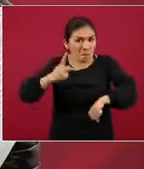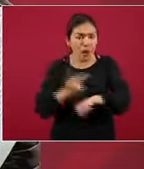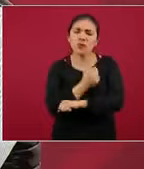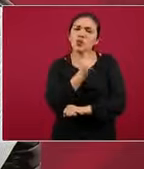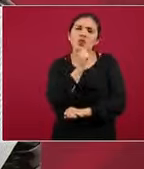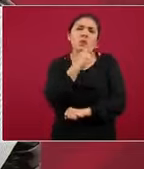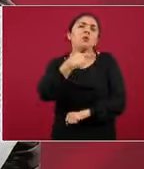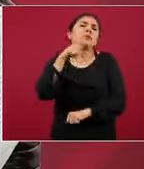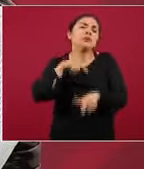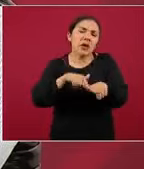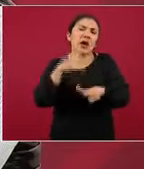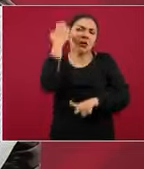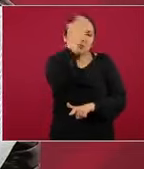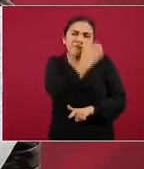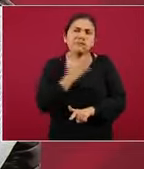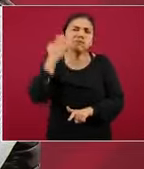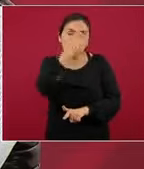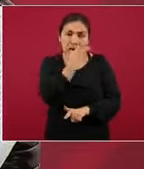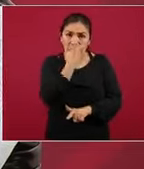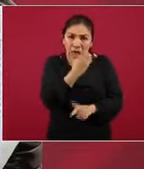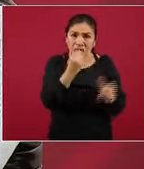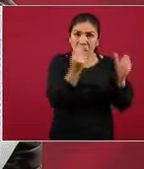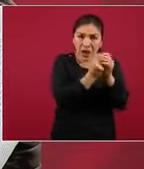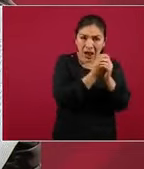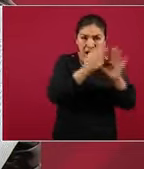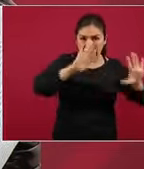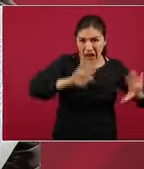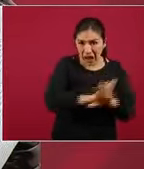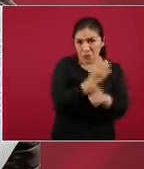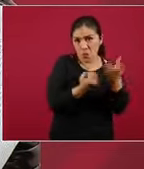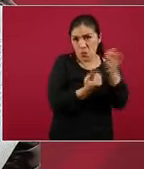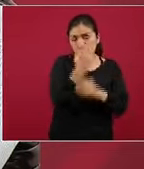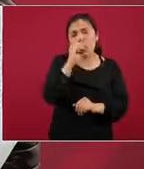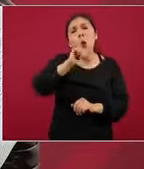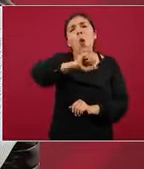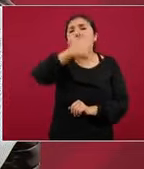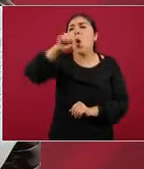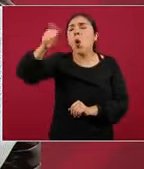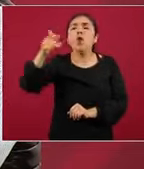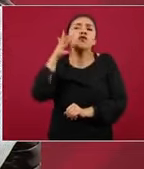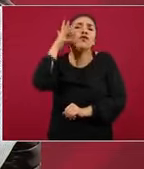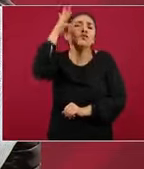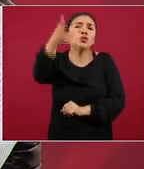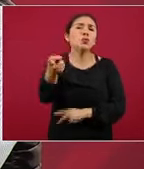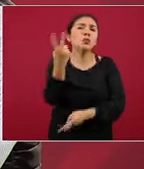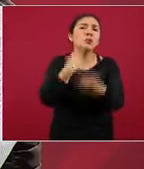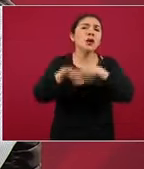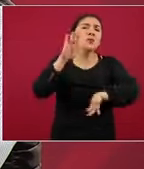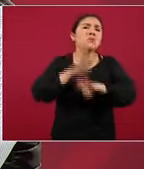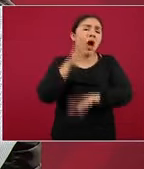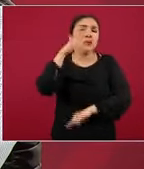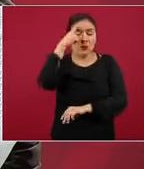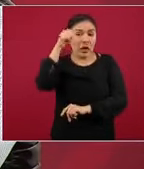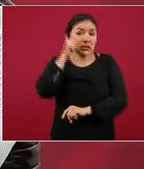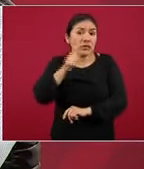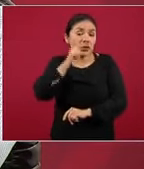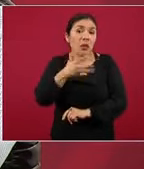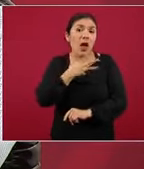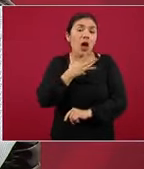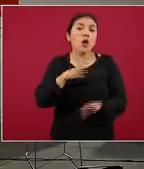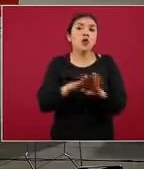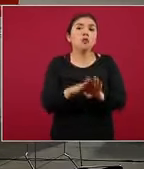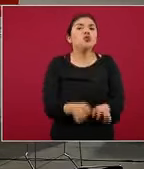un seguimiento puntual, tanto a estas como a otras mutaciones que pudieran ocurrir en el futuro, para poder tener siempre